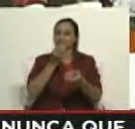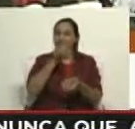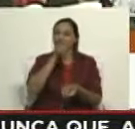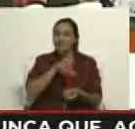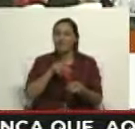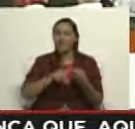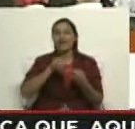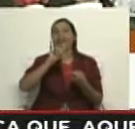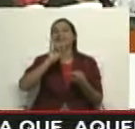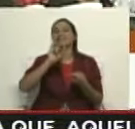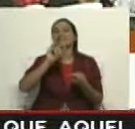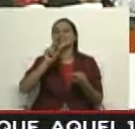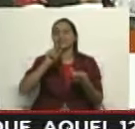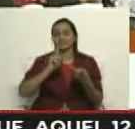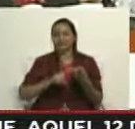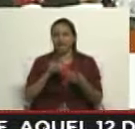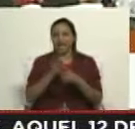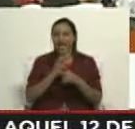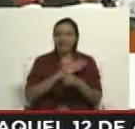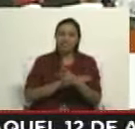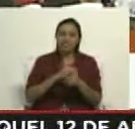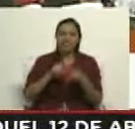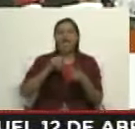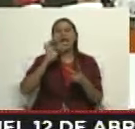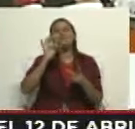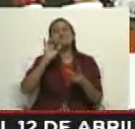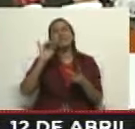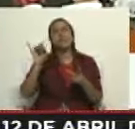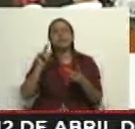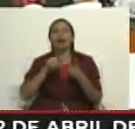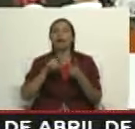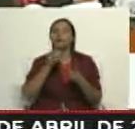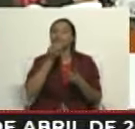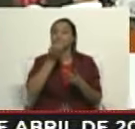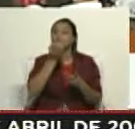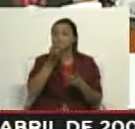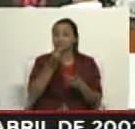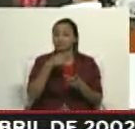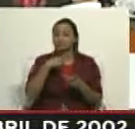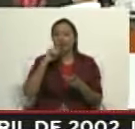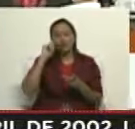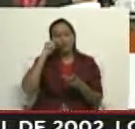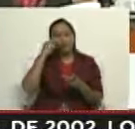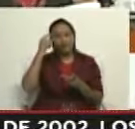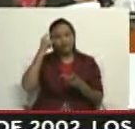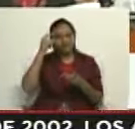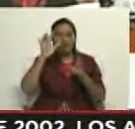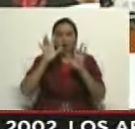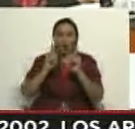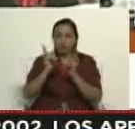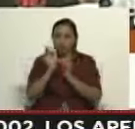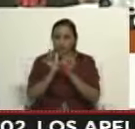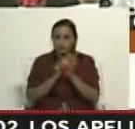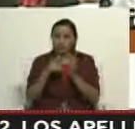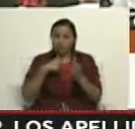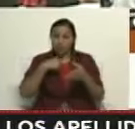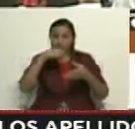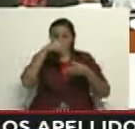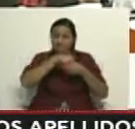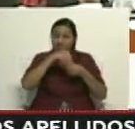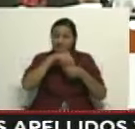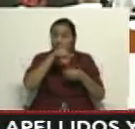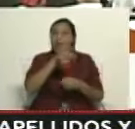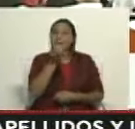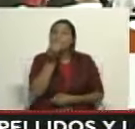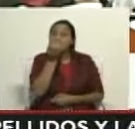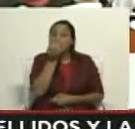Freddy Bernal, yo puedo decir que el día 11 estábamos allí en el Palacio